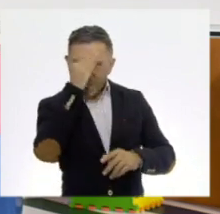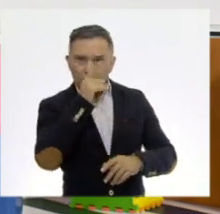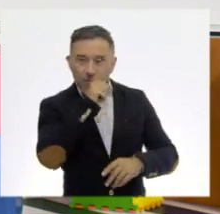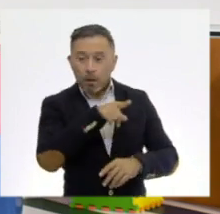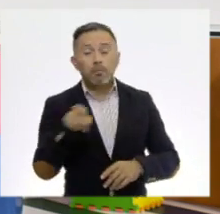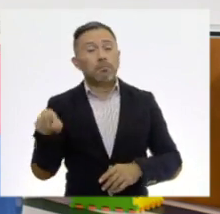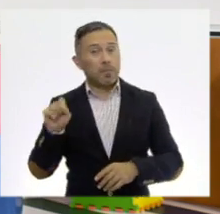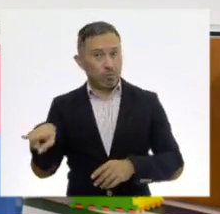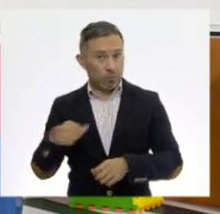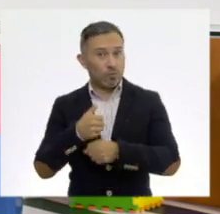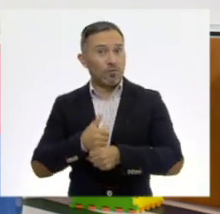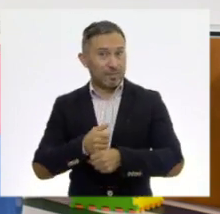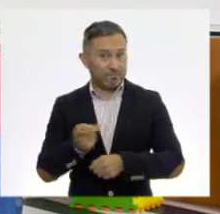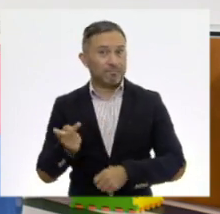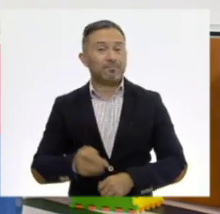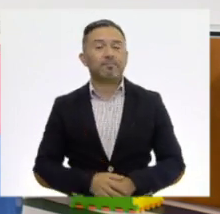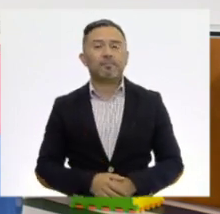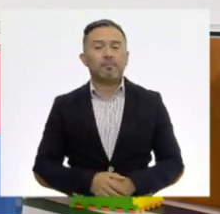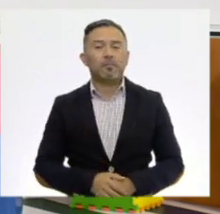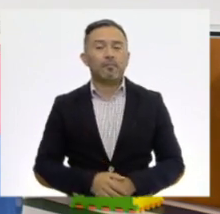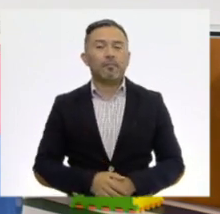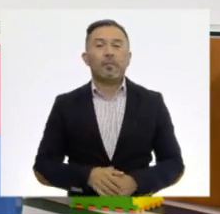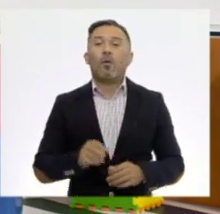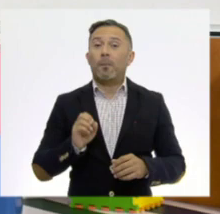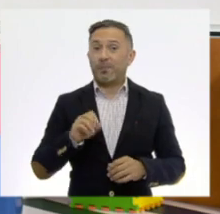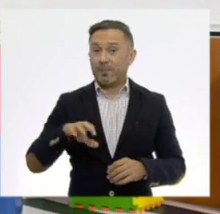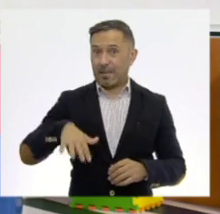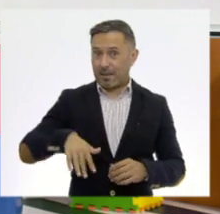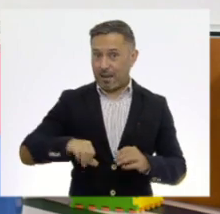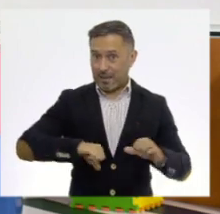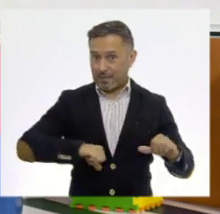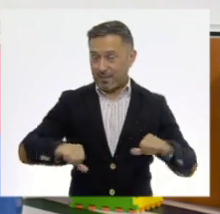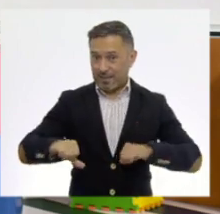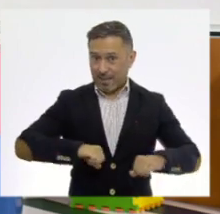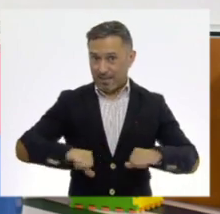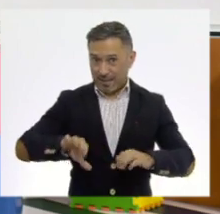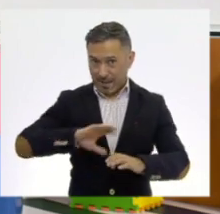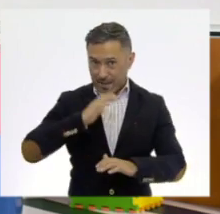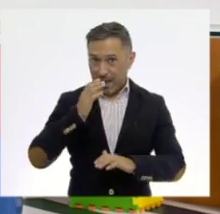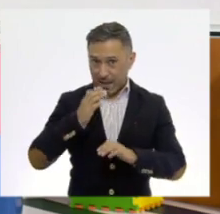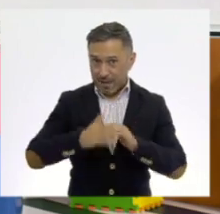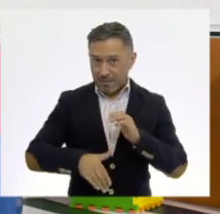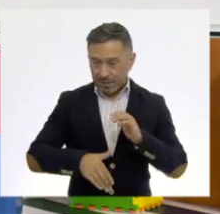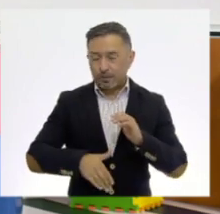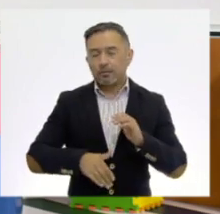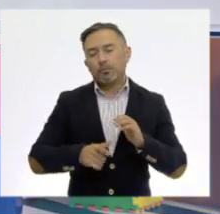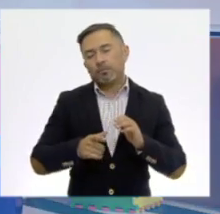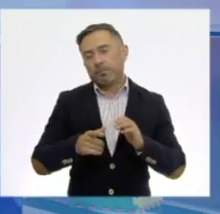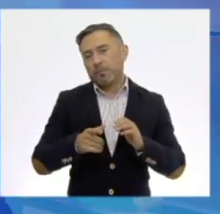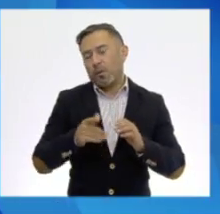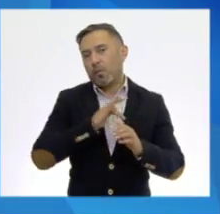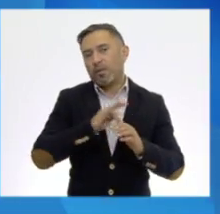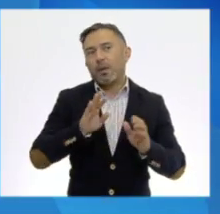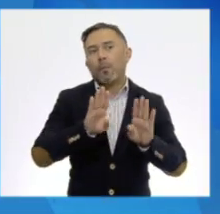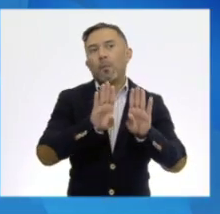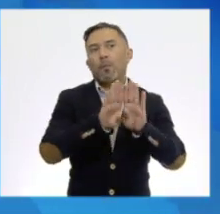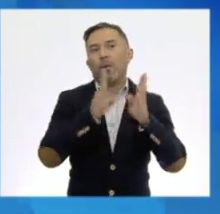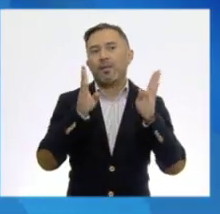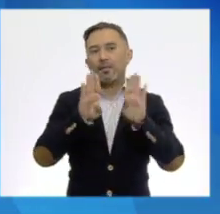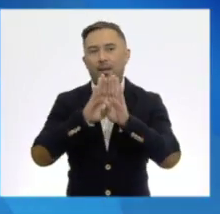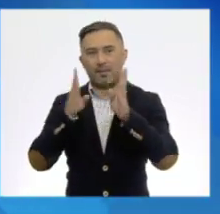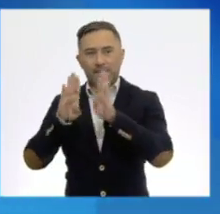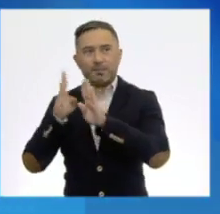podemos concluir distintos puntos después de esta actividad que acabamos de hacer, en la que se nos abrieron distintas puertas.